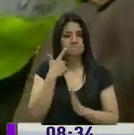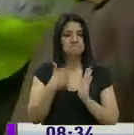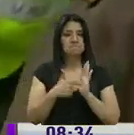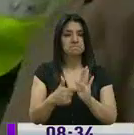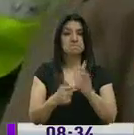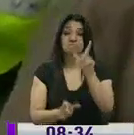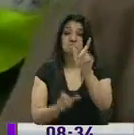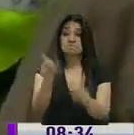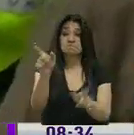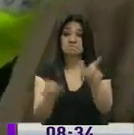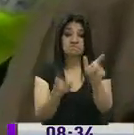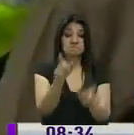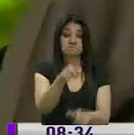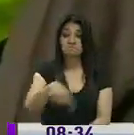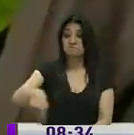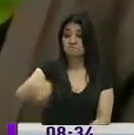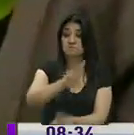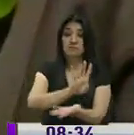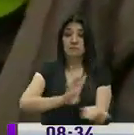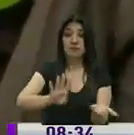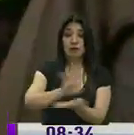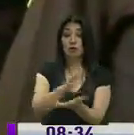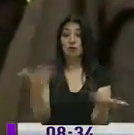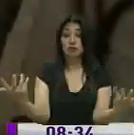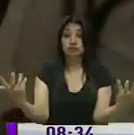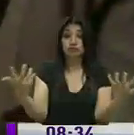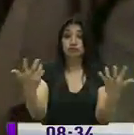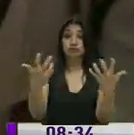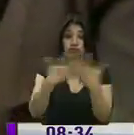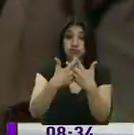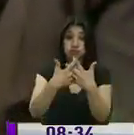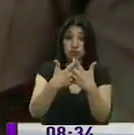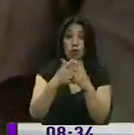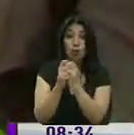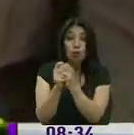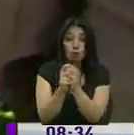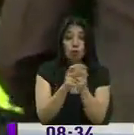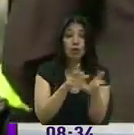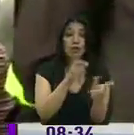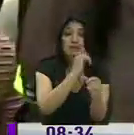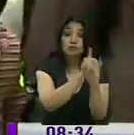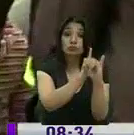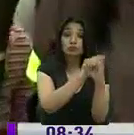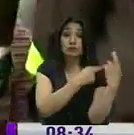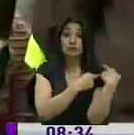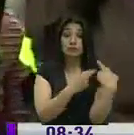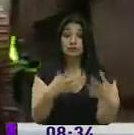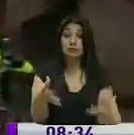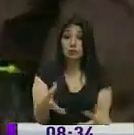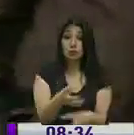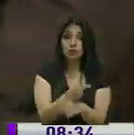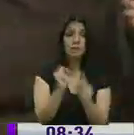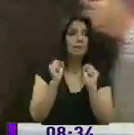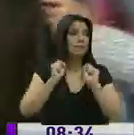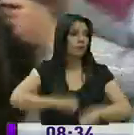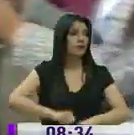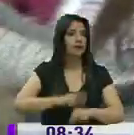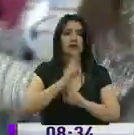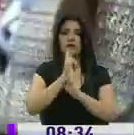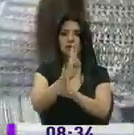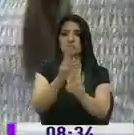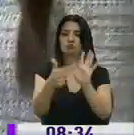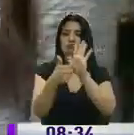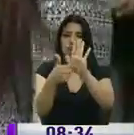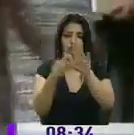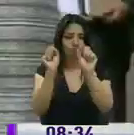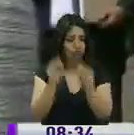la ciudadanía conjuntamente con todas las discusiones que tienen en su competencia en lo que se ve ciudadana es el mejor ejemplo de